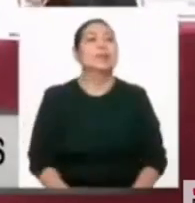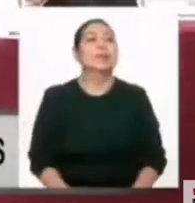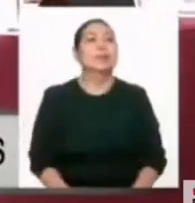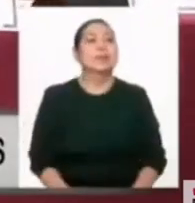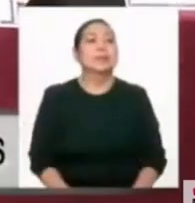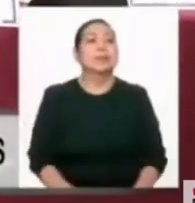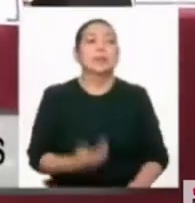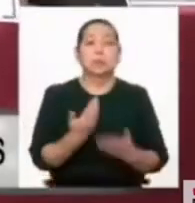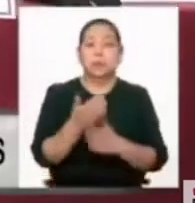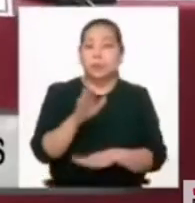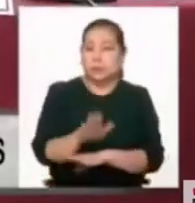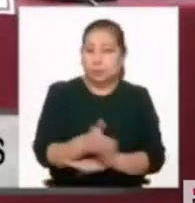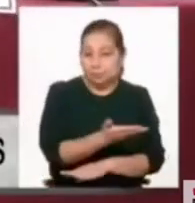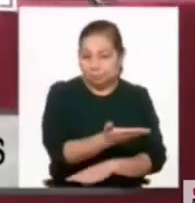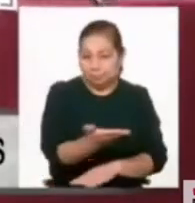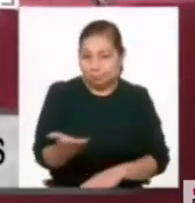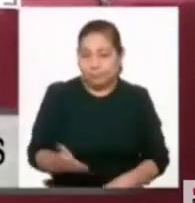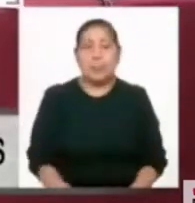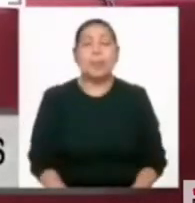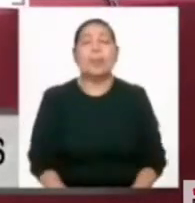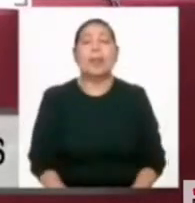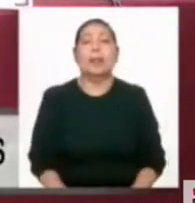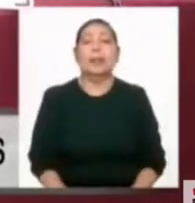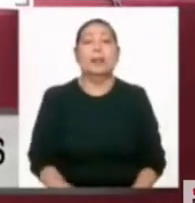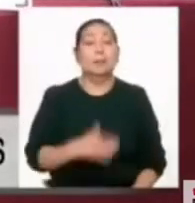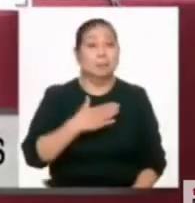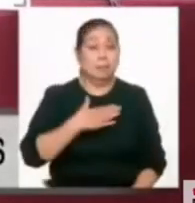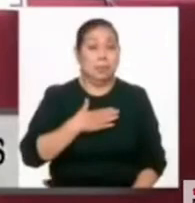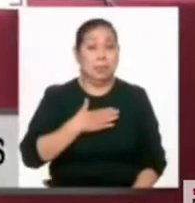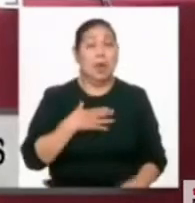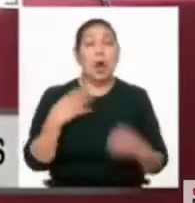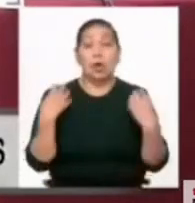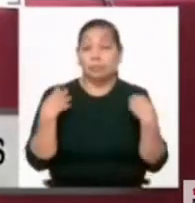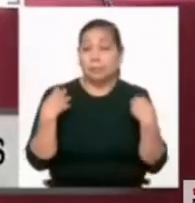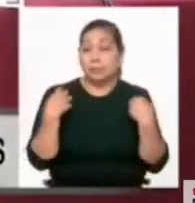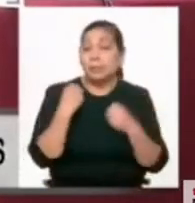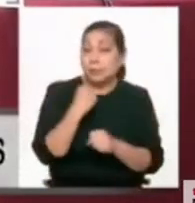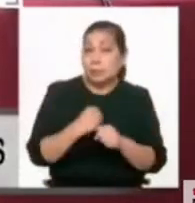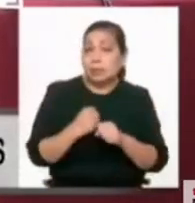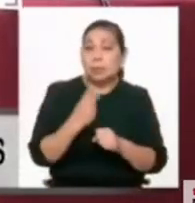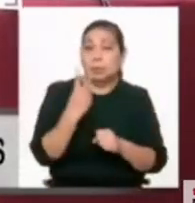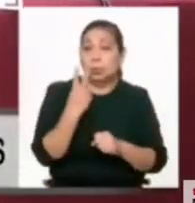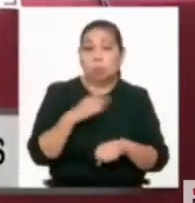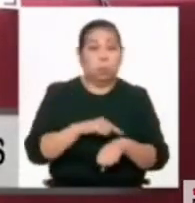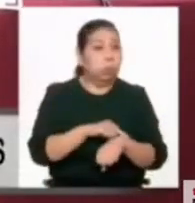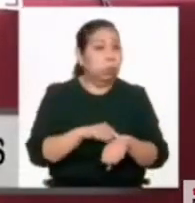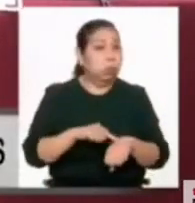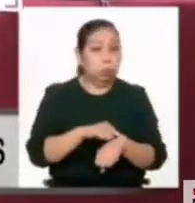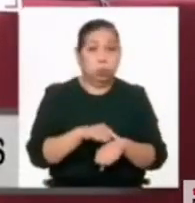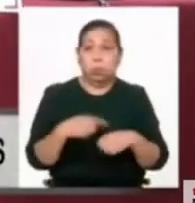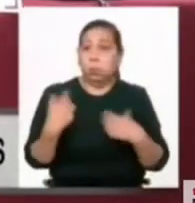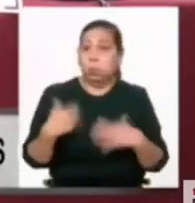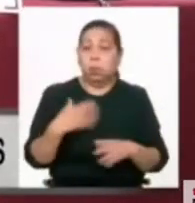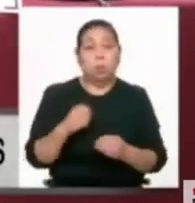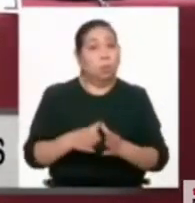Gracias, Premier. Muy buenas tardes. Desde mi despacho se está trabajando las 24 horas para